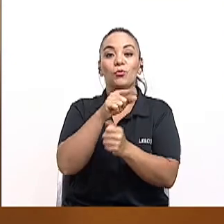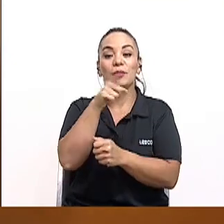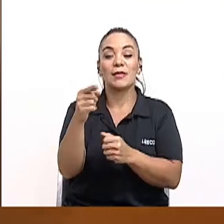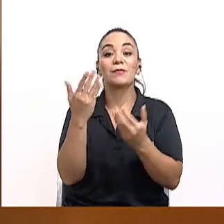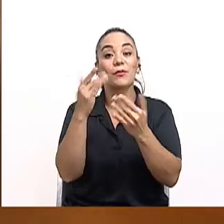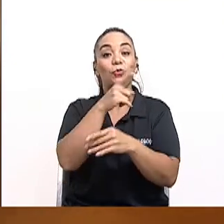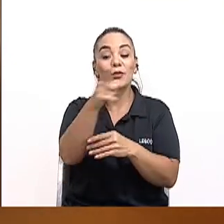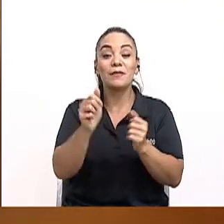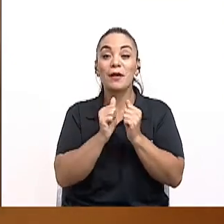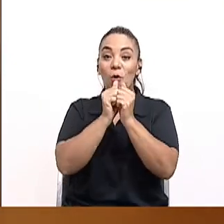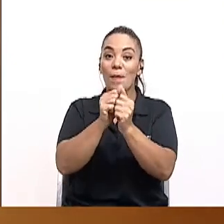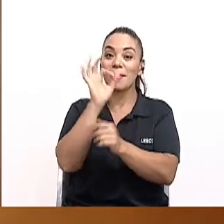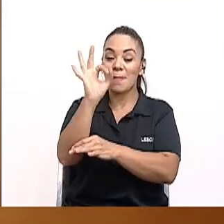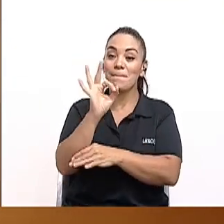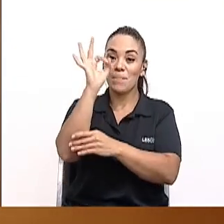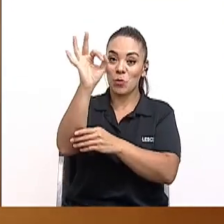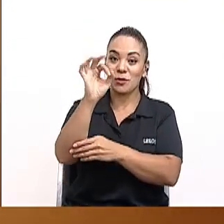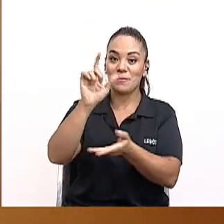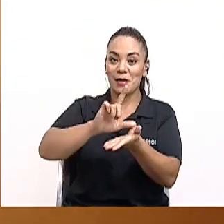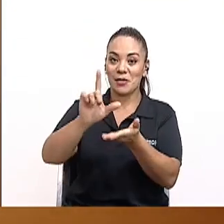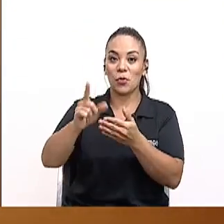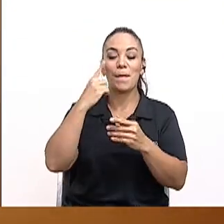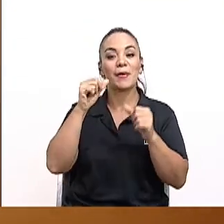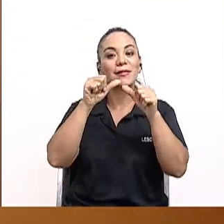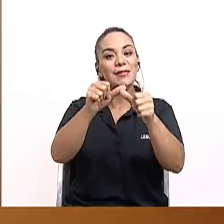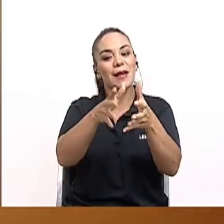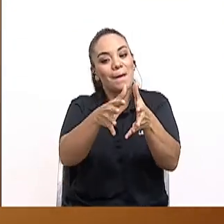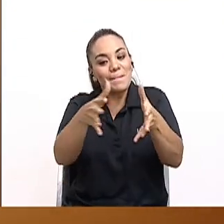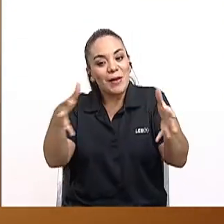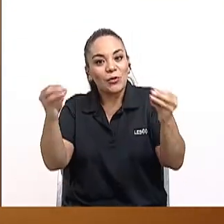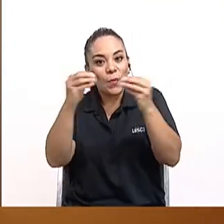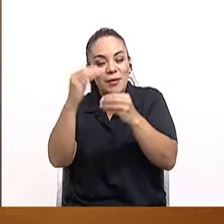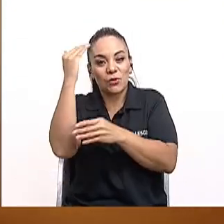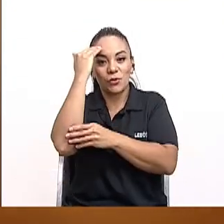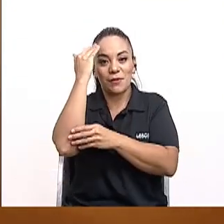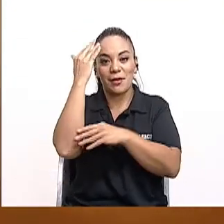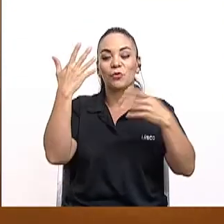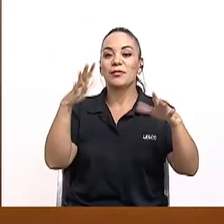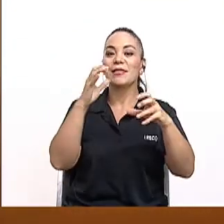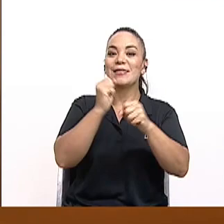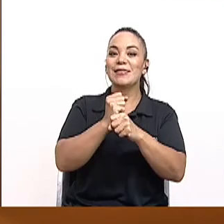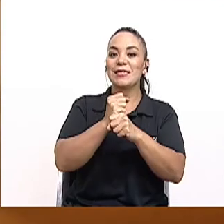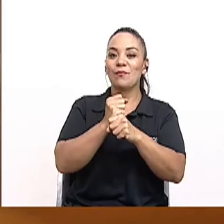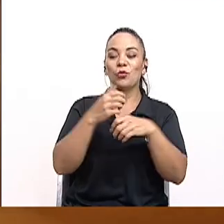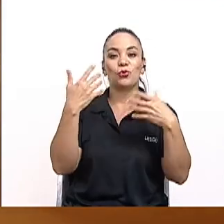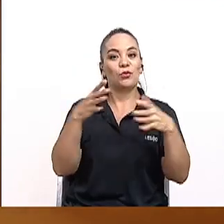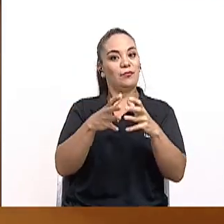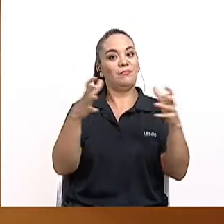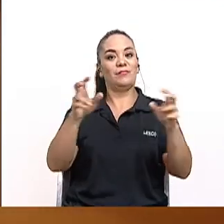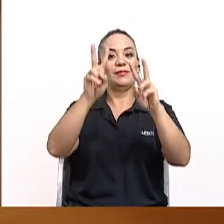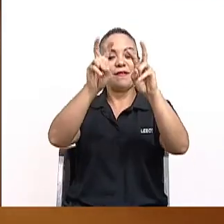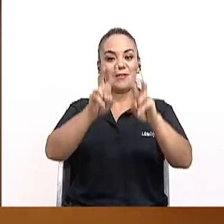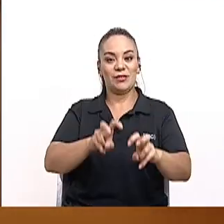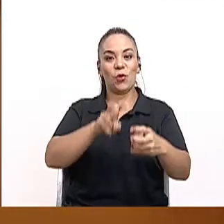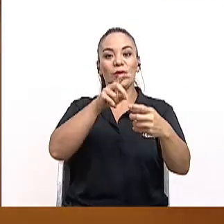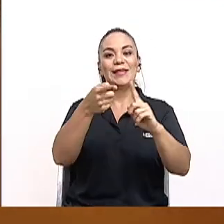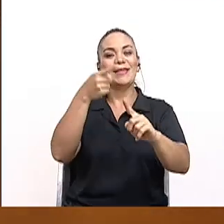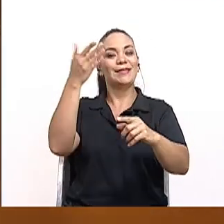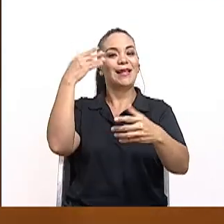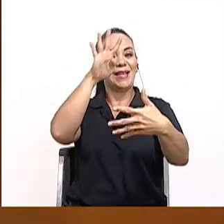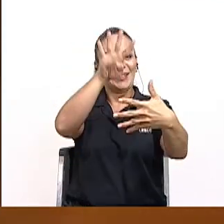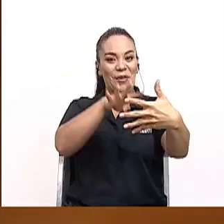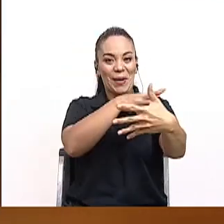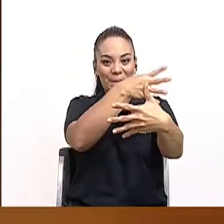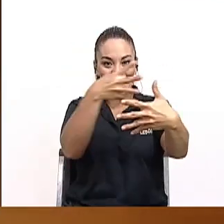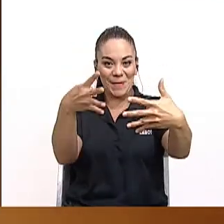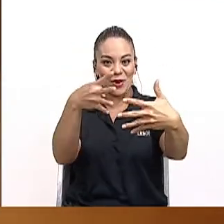que me acompañen en la próxima clase para seguir ampliando conocimientos. Ya hemos hecho una gran revisión desde la tabla periódica, todo